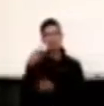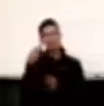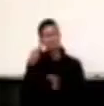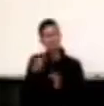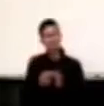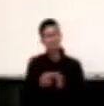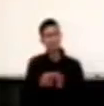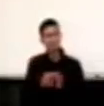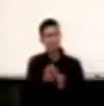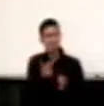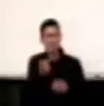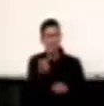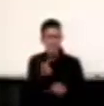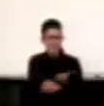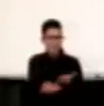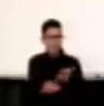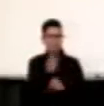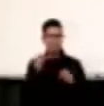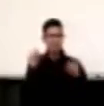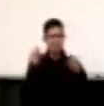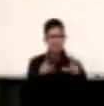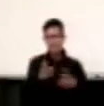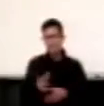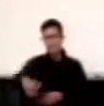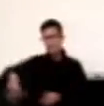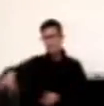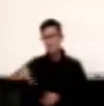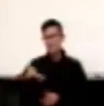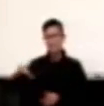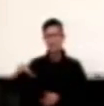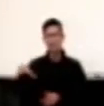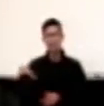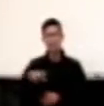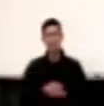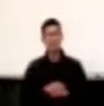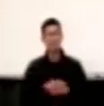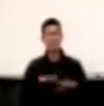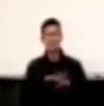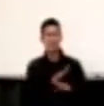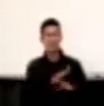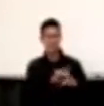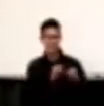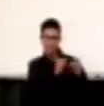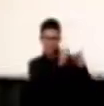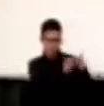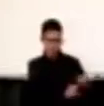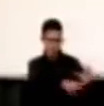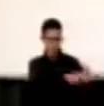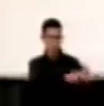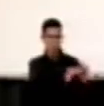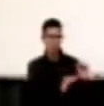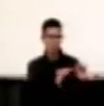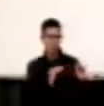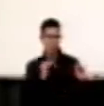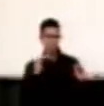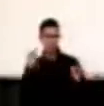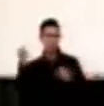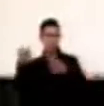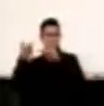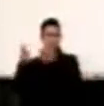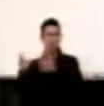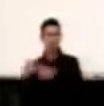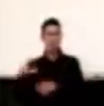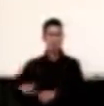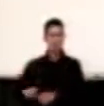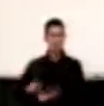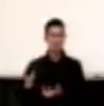los planes de gobierno también, o sea, va escalando de lo individual a lo colectivo, a lo local, ahora este término